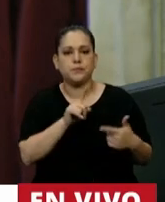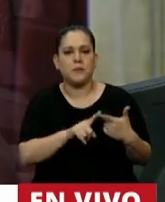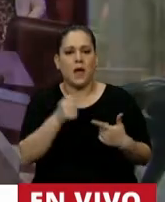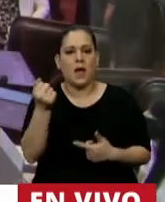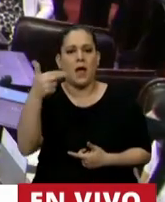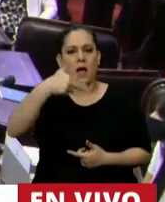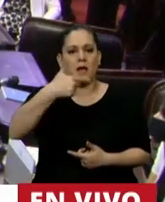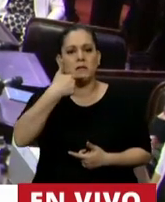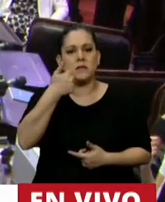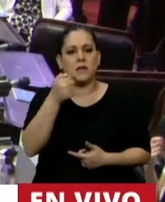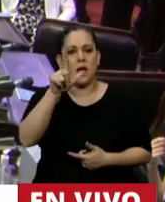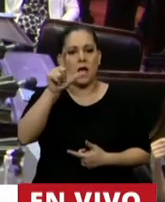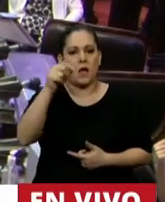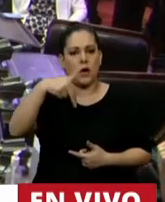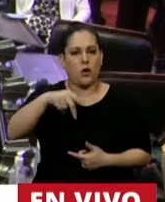ansaloni